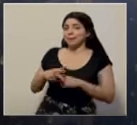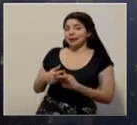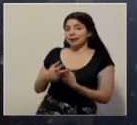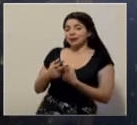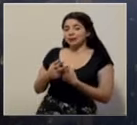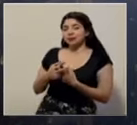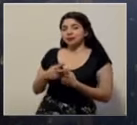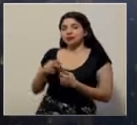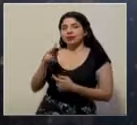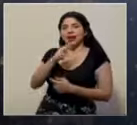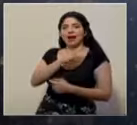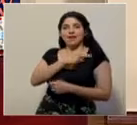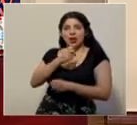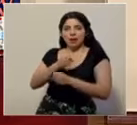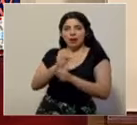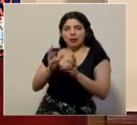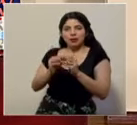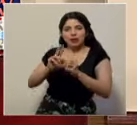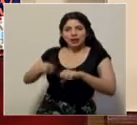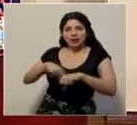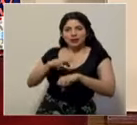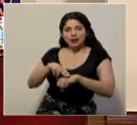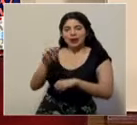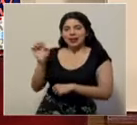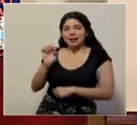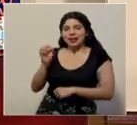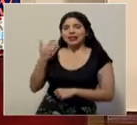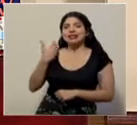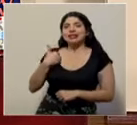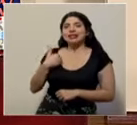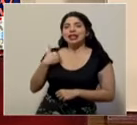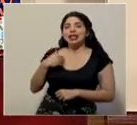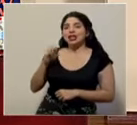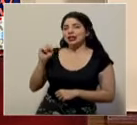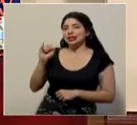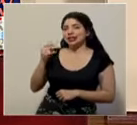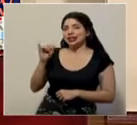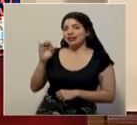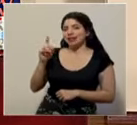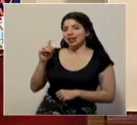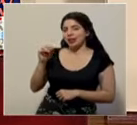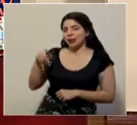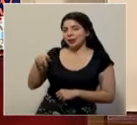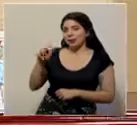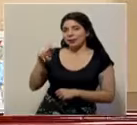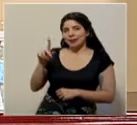Iniciamos con el jefe de operaciones de la Comisión Nacional de Emergencias, el señor Sigifredo Pérez.